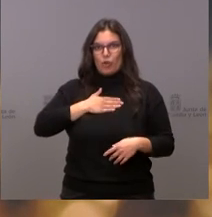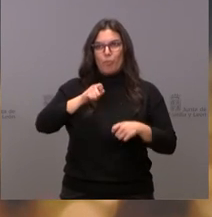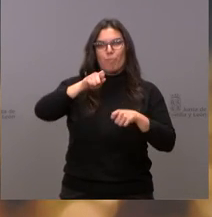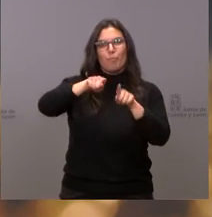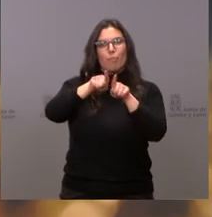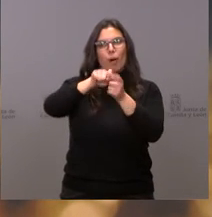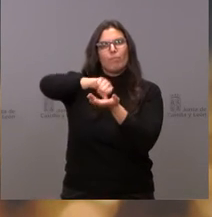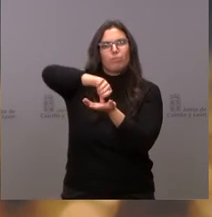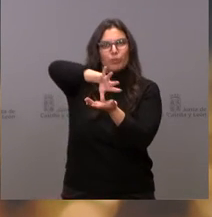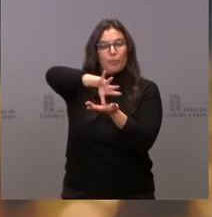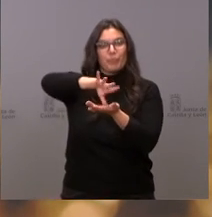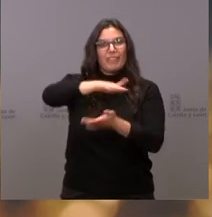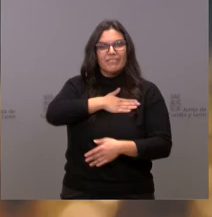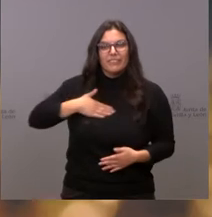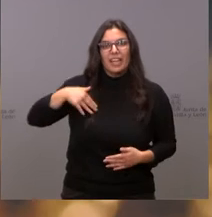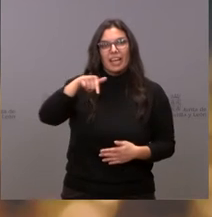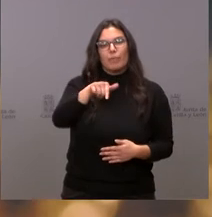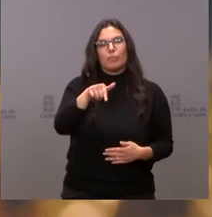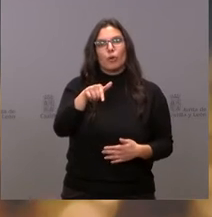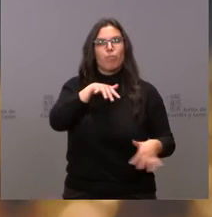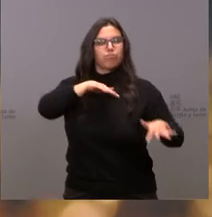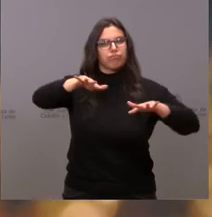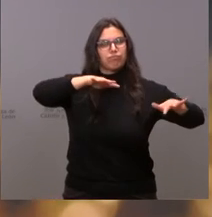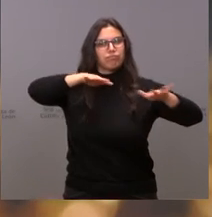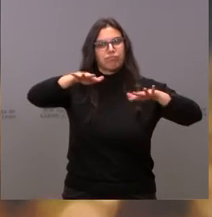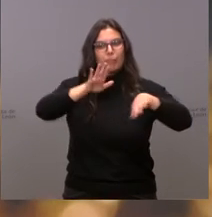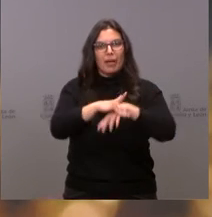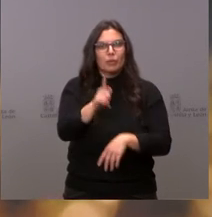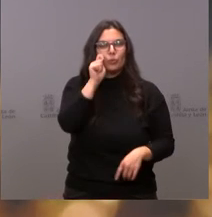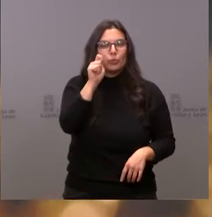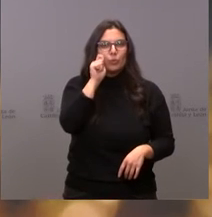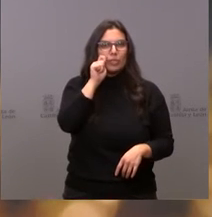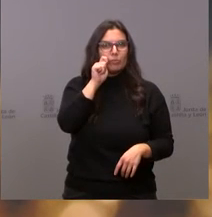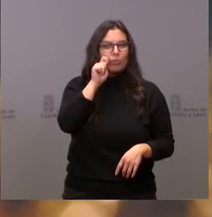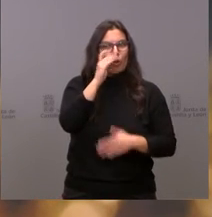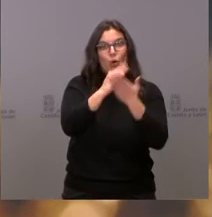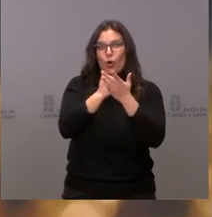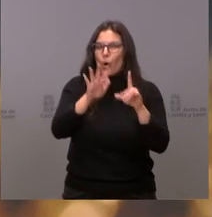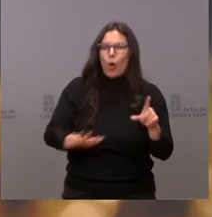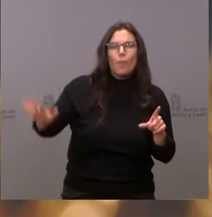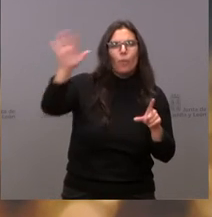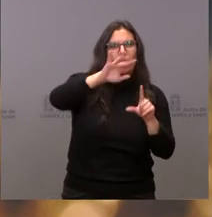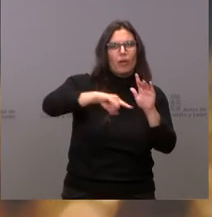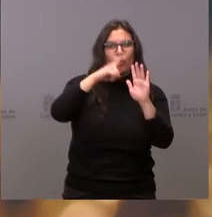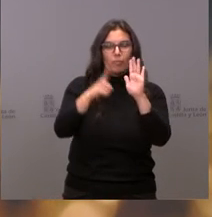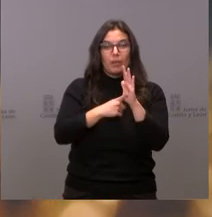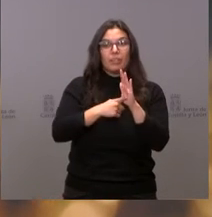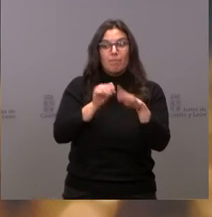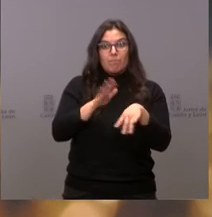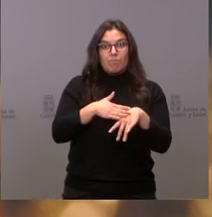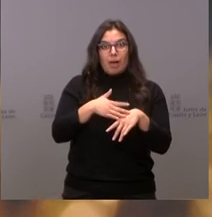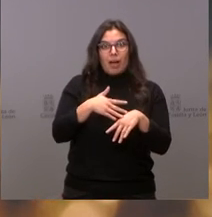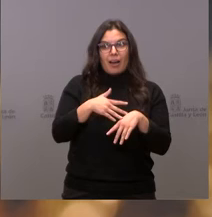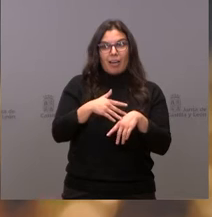sea desde luego un elemento dinamizador del turismo en toda la comunidad autónoma haciendo valer precisamente